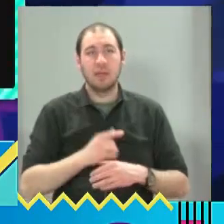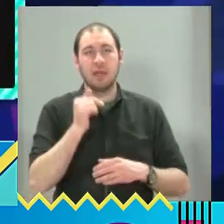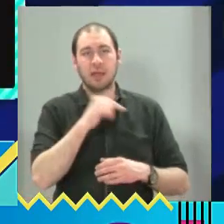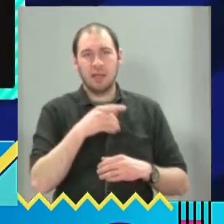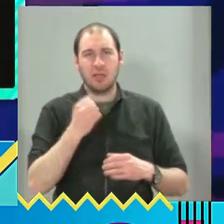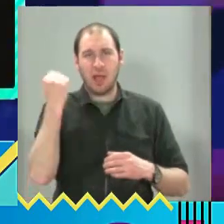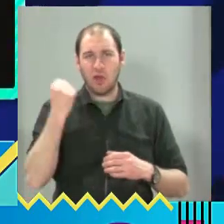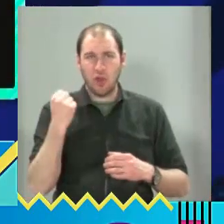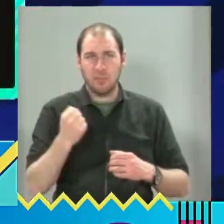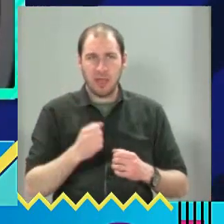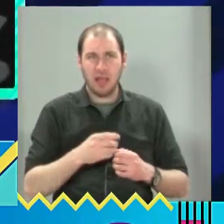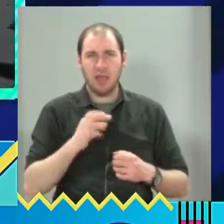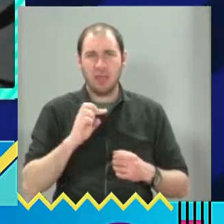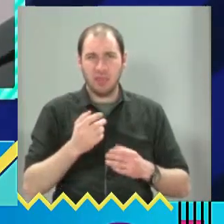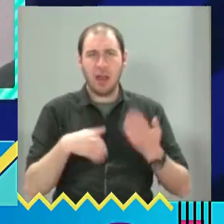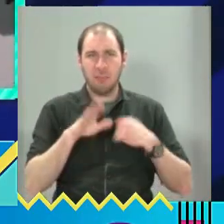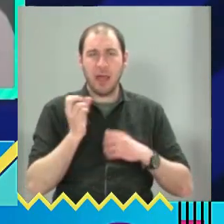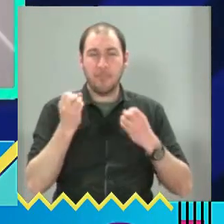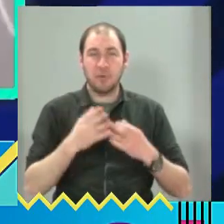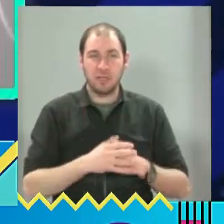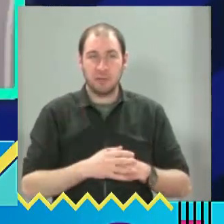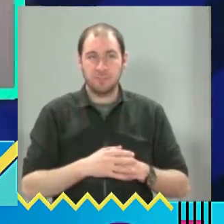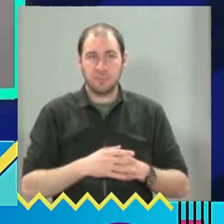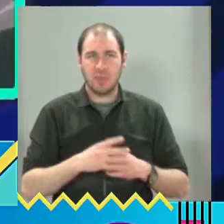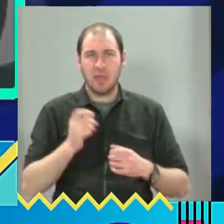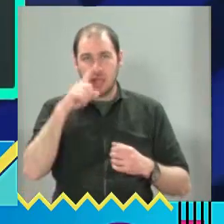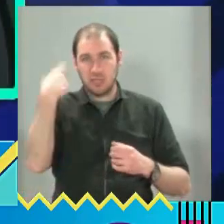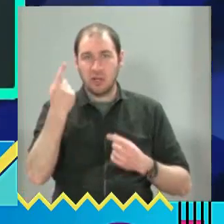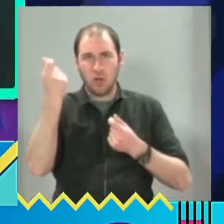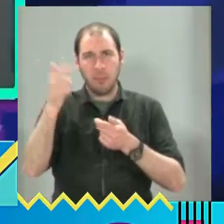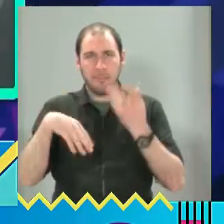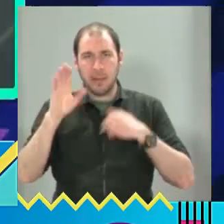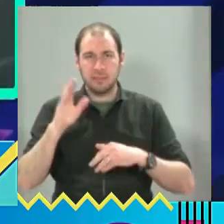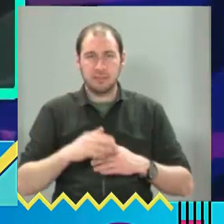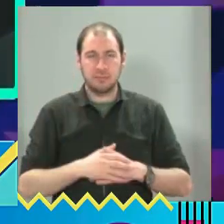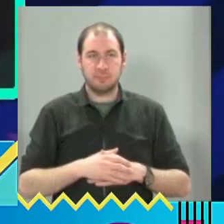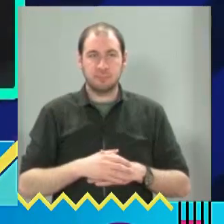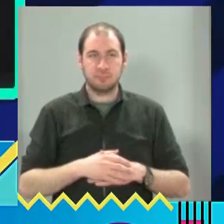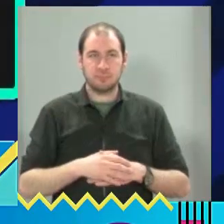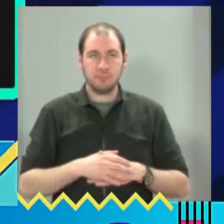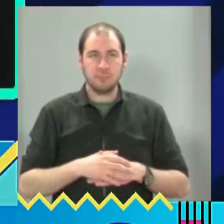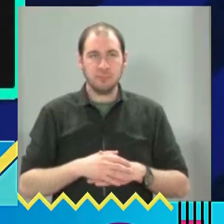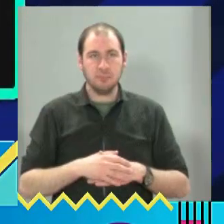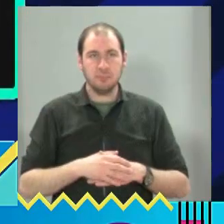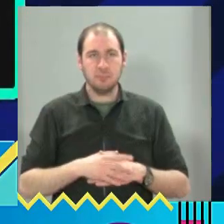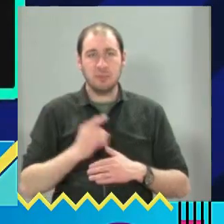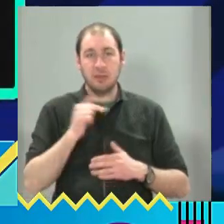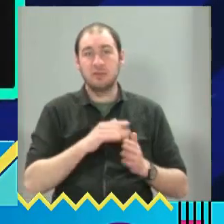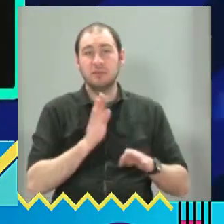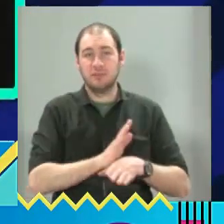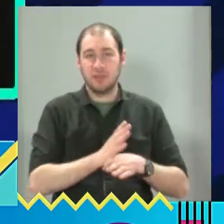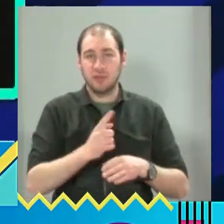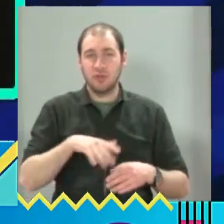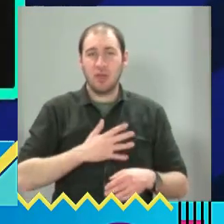una economía mucho más dolarizada que nosotros porque son mucho más importadores que nosotros. Entonces, eso te demuestra cómo